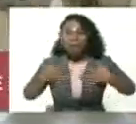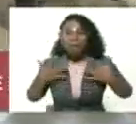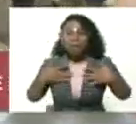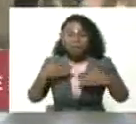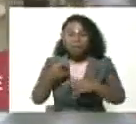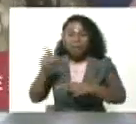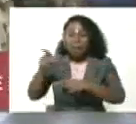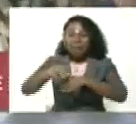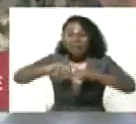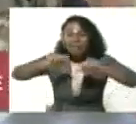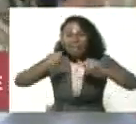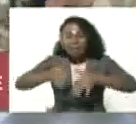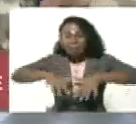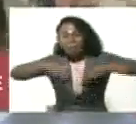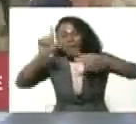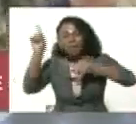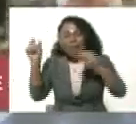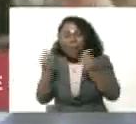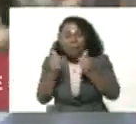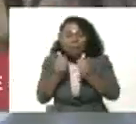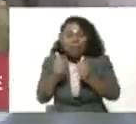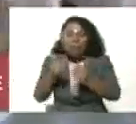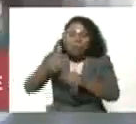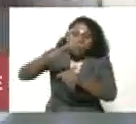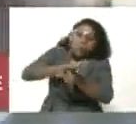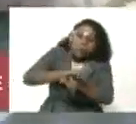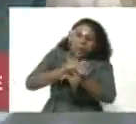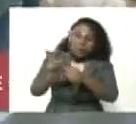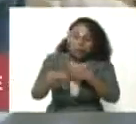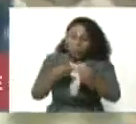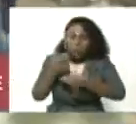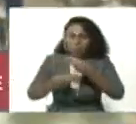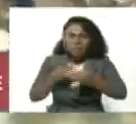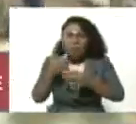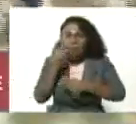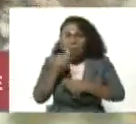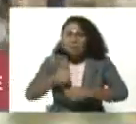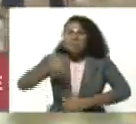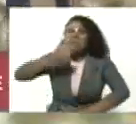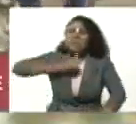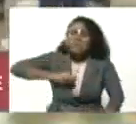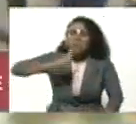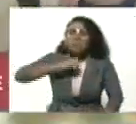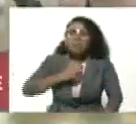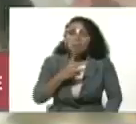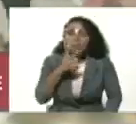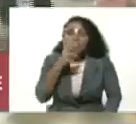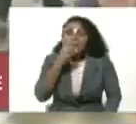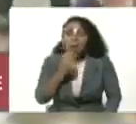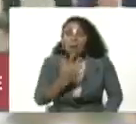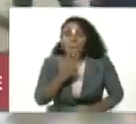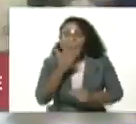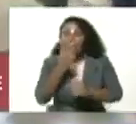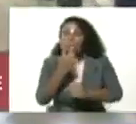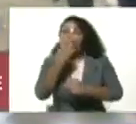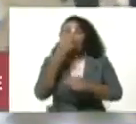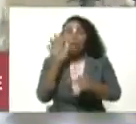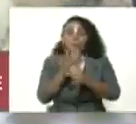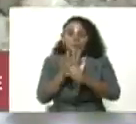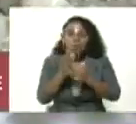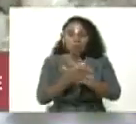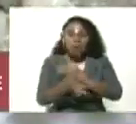enterrado y estaba vivo. ¿Cómo hizo este hombre para resistir su respiración? Cuando